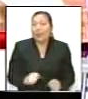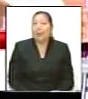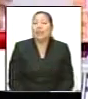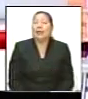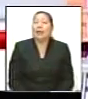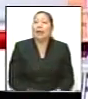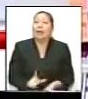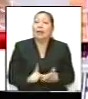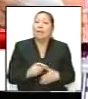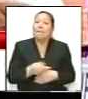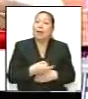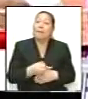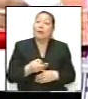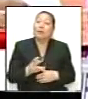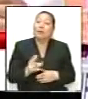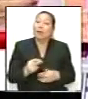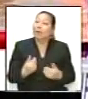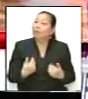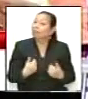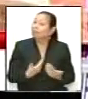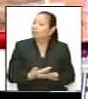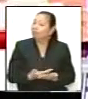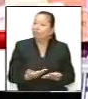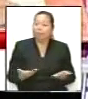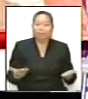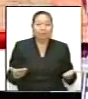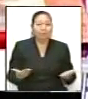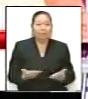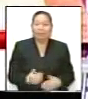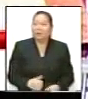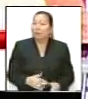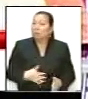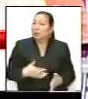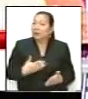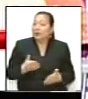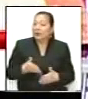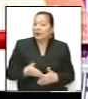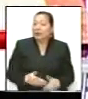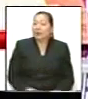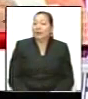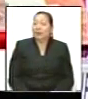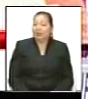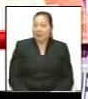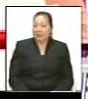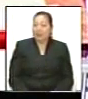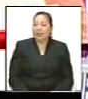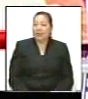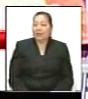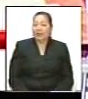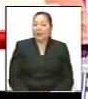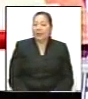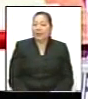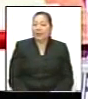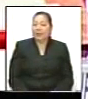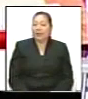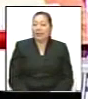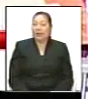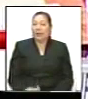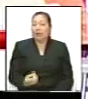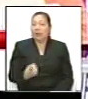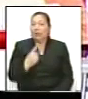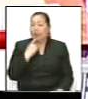región Lima Provincia todavía no han podido llegar, Presidente. En